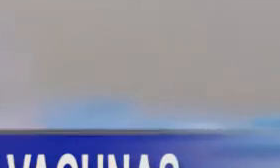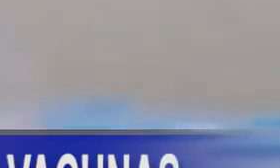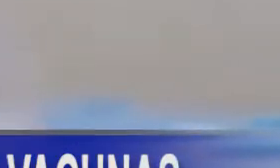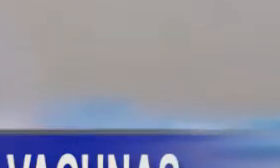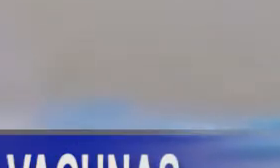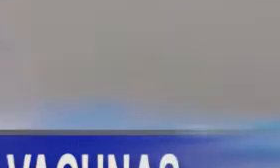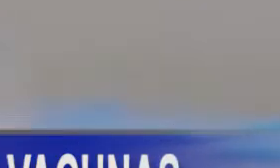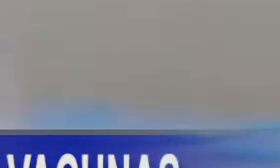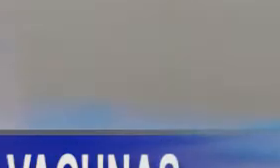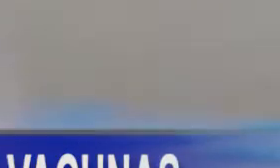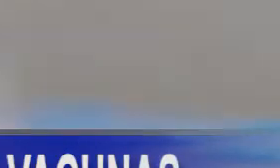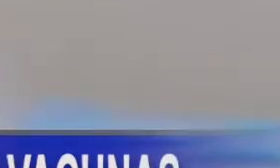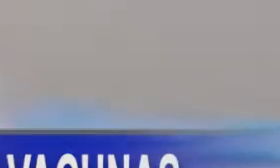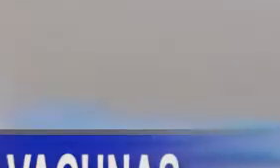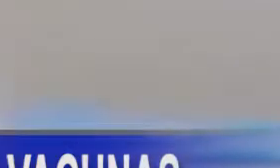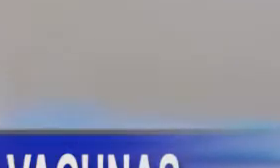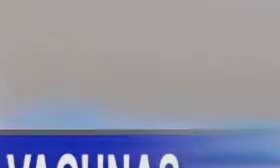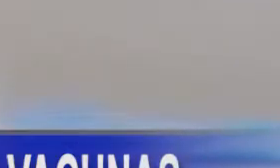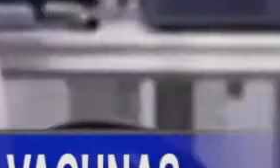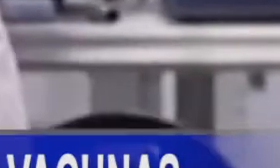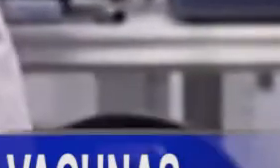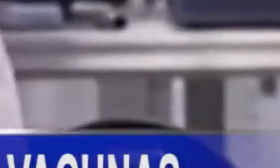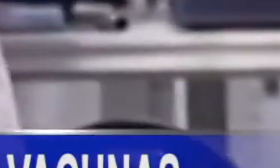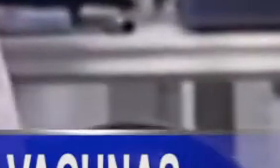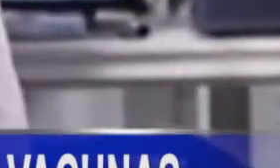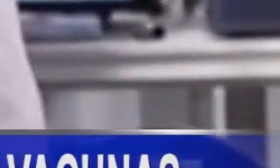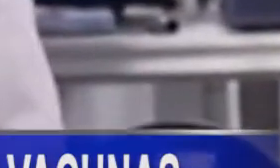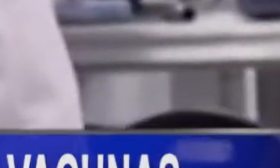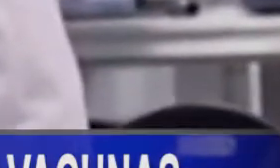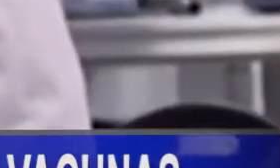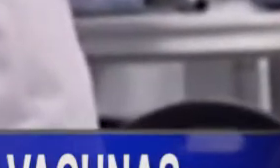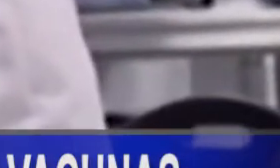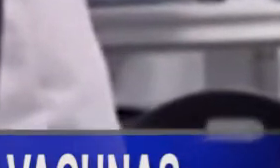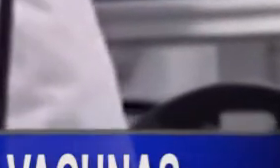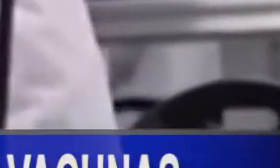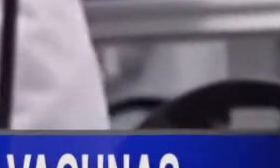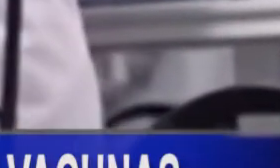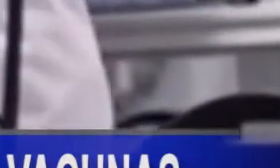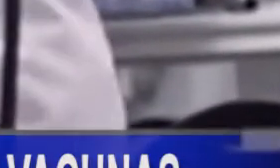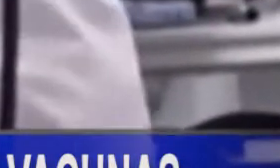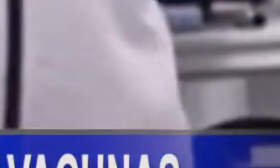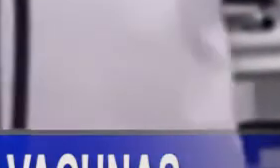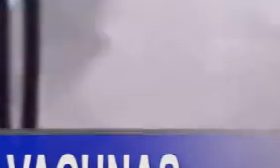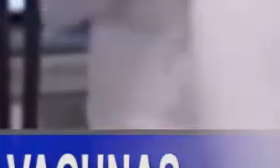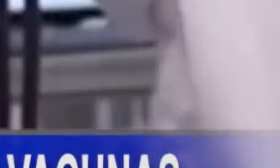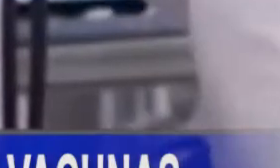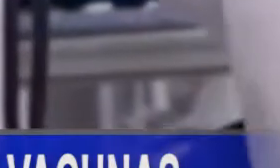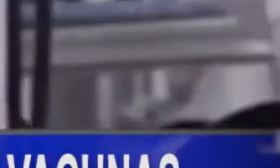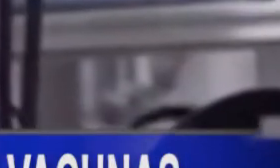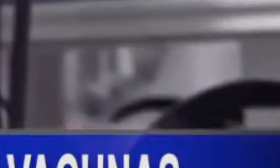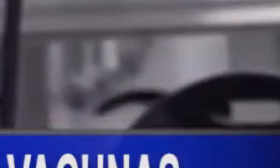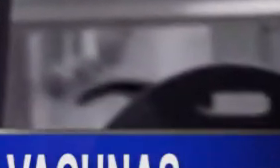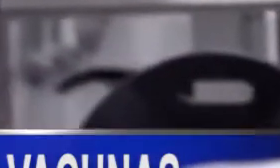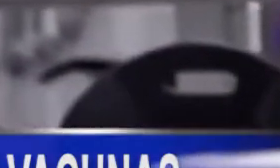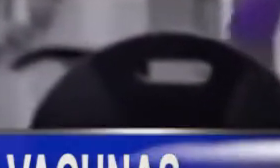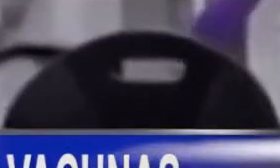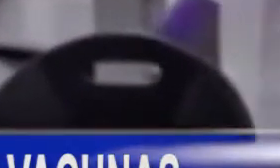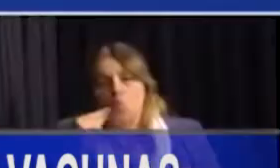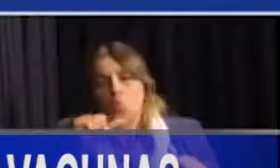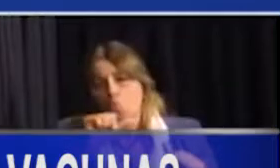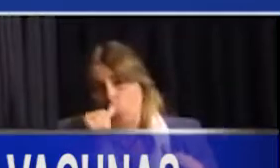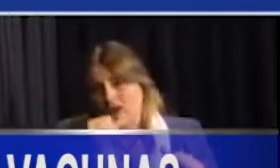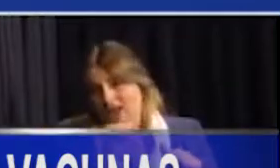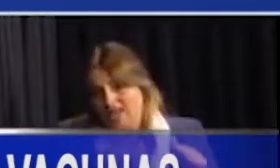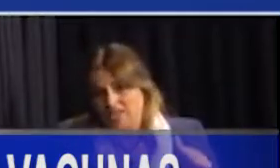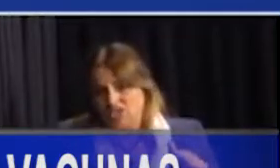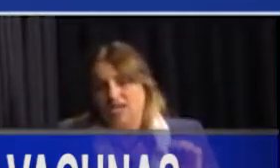un anuncio oficial sobre las negociaciones, que son con más de un laboratorio. El gobierno nacional finalizará en estos días